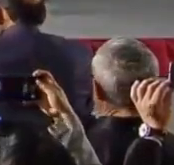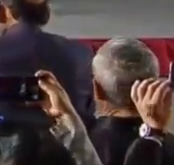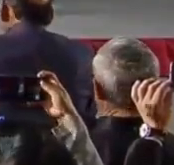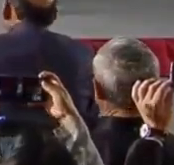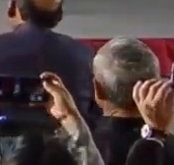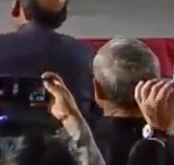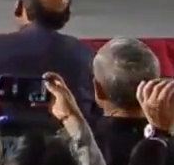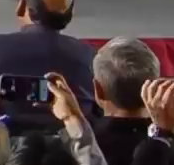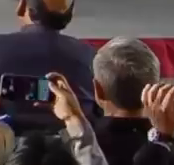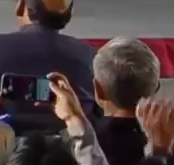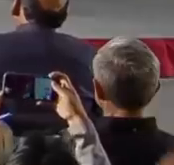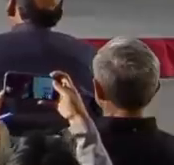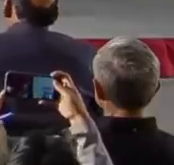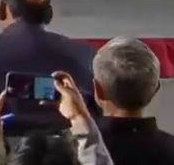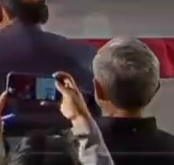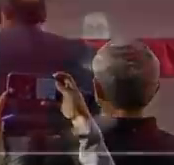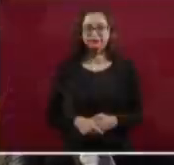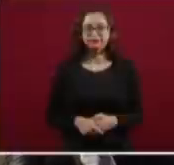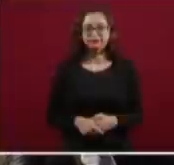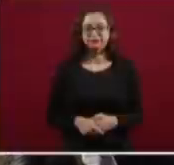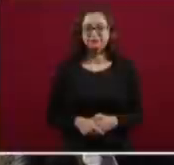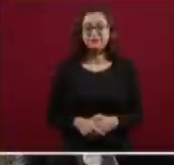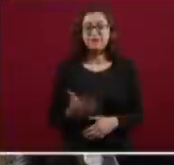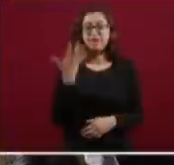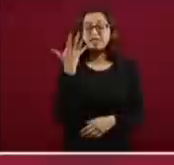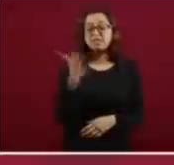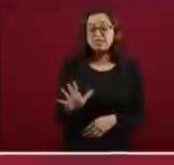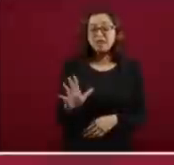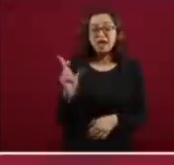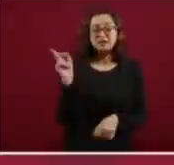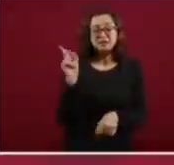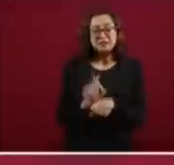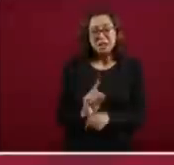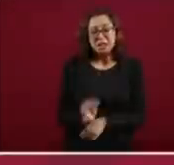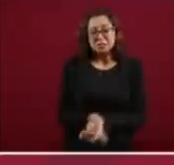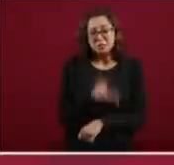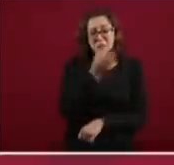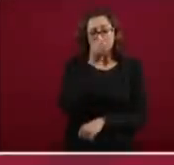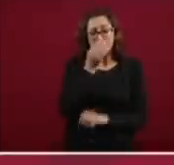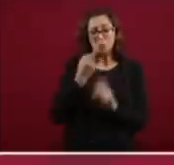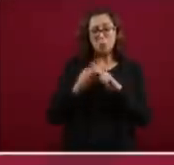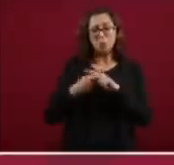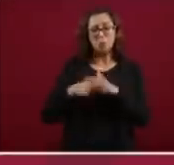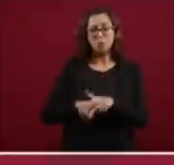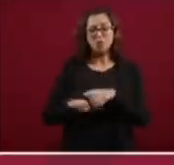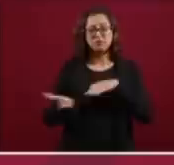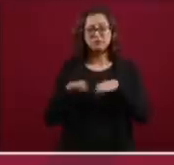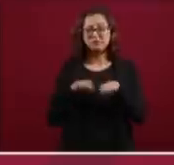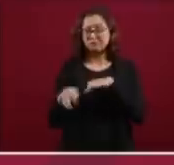diez días de trabajo y